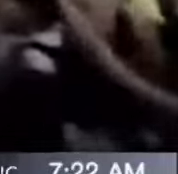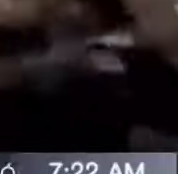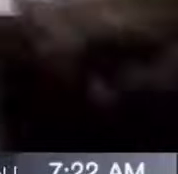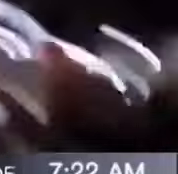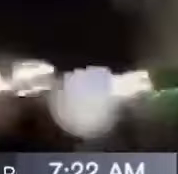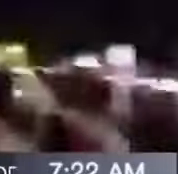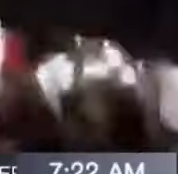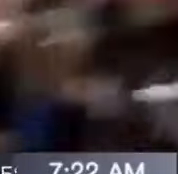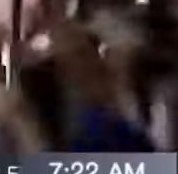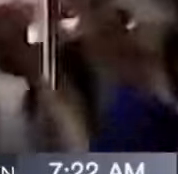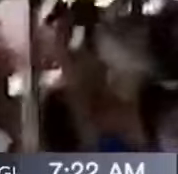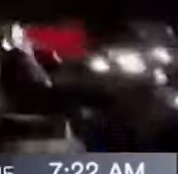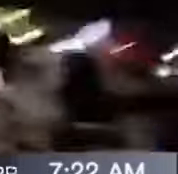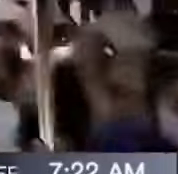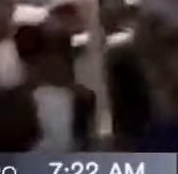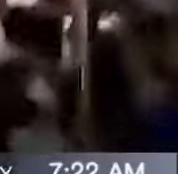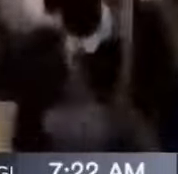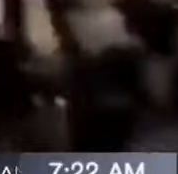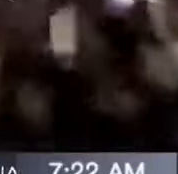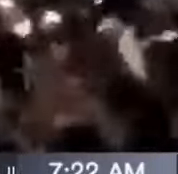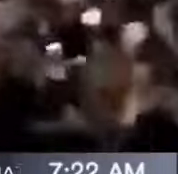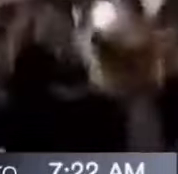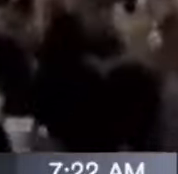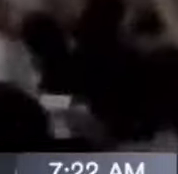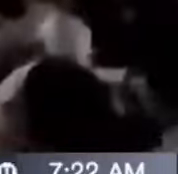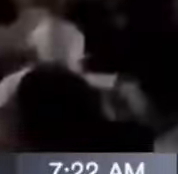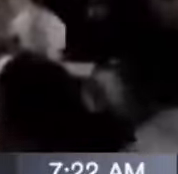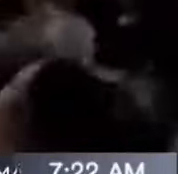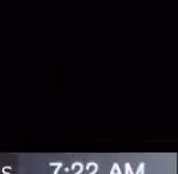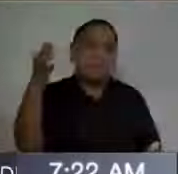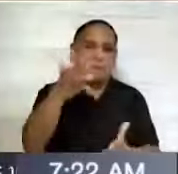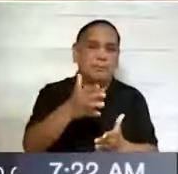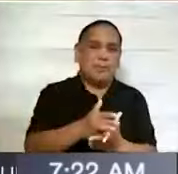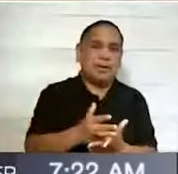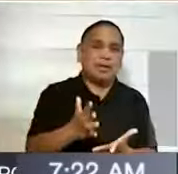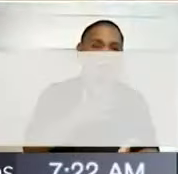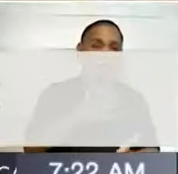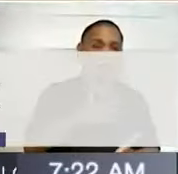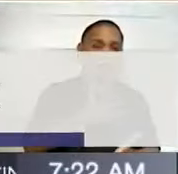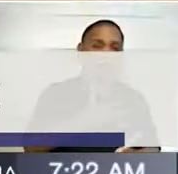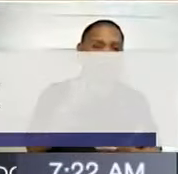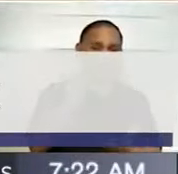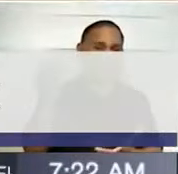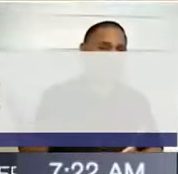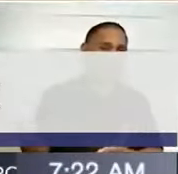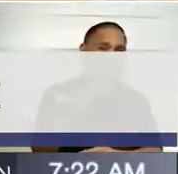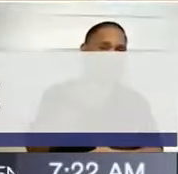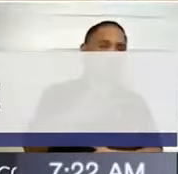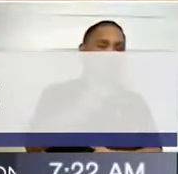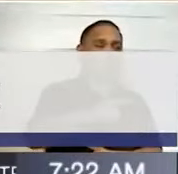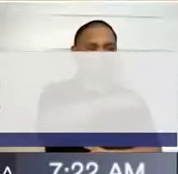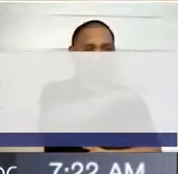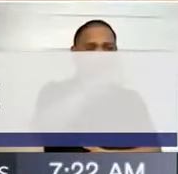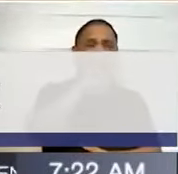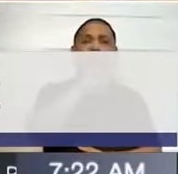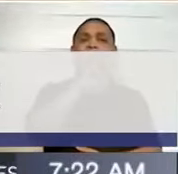Marcela Muñoz. Sin embargo, no obtuvieron la respuesta deseada. ¿Qué quieren que vaya yo? Mejor que vaya la mamá de cualquiera de